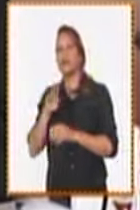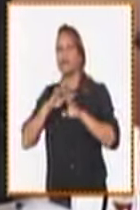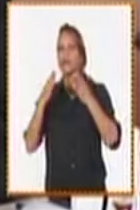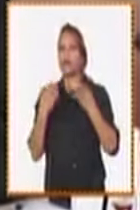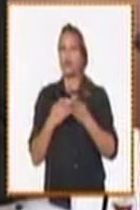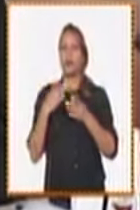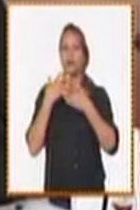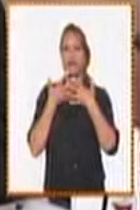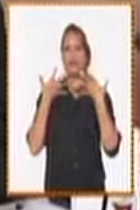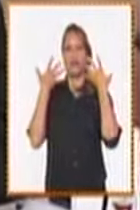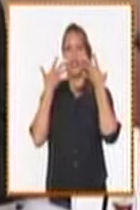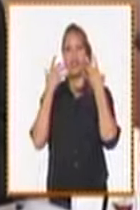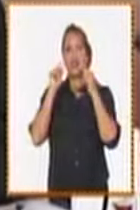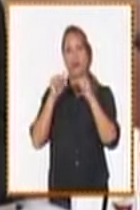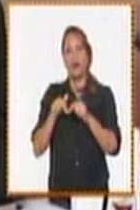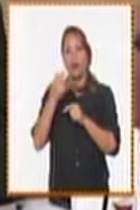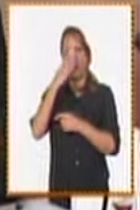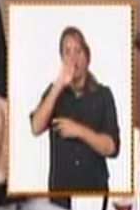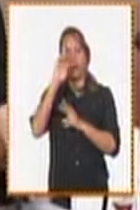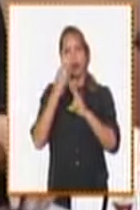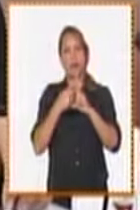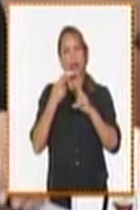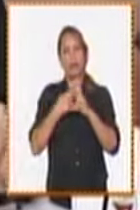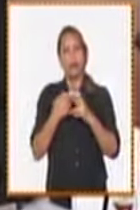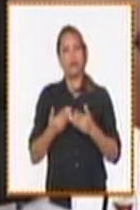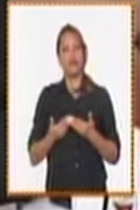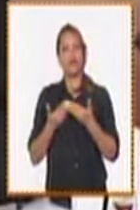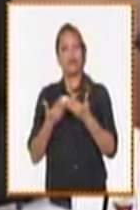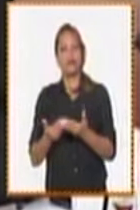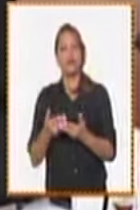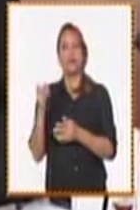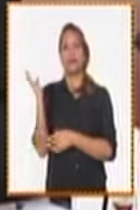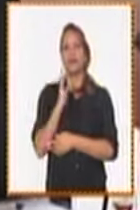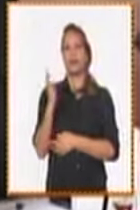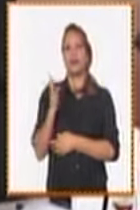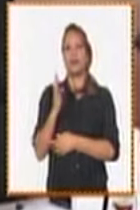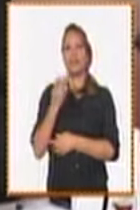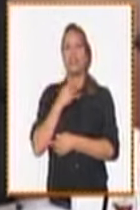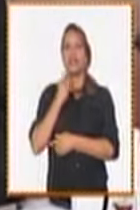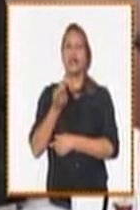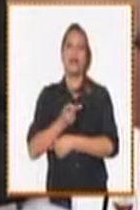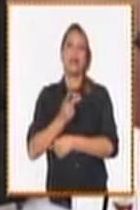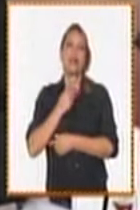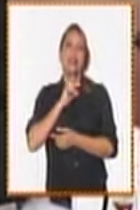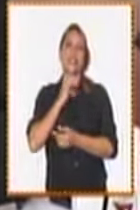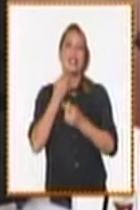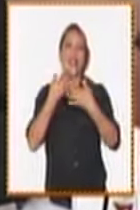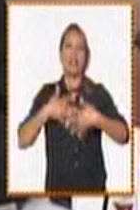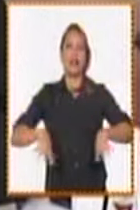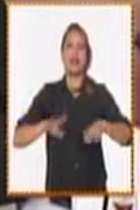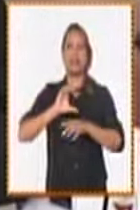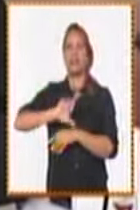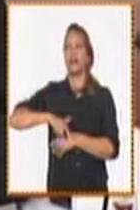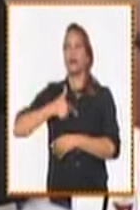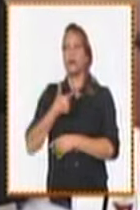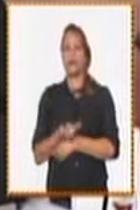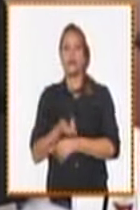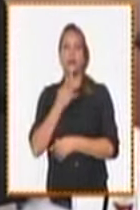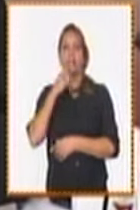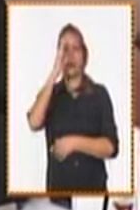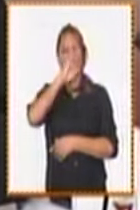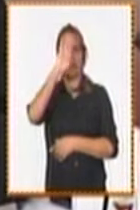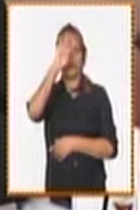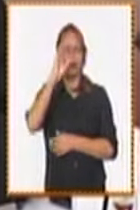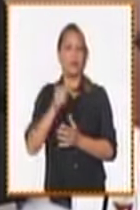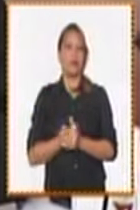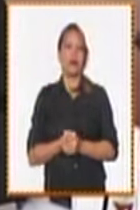Bayamo hoy le ha rendido tributo en esta fiesta de la nacionalidad, en esta gala de la cultura, del Día de la Cultura Cubana,